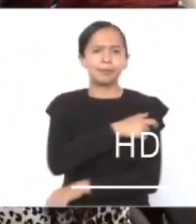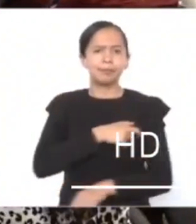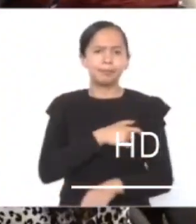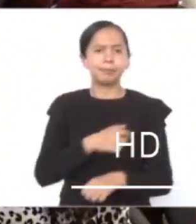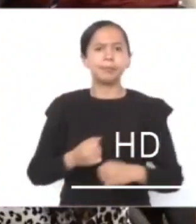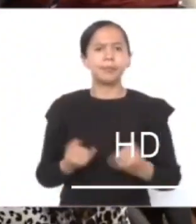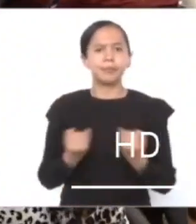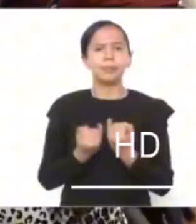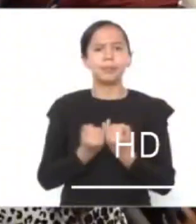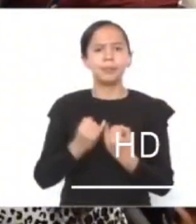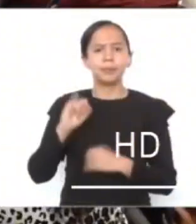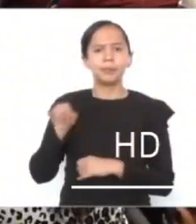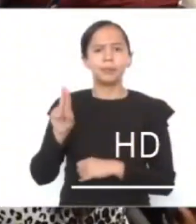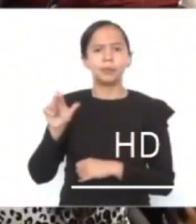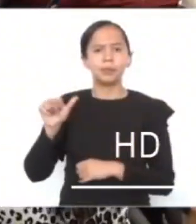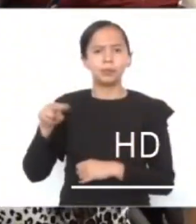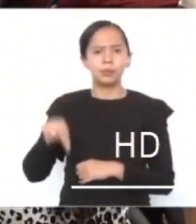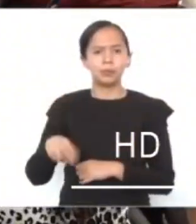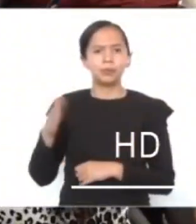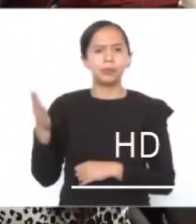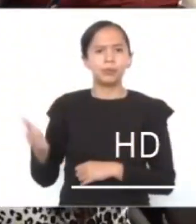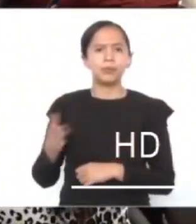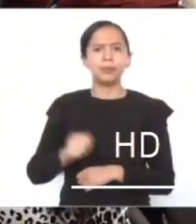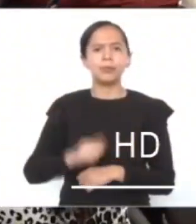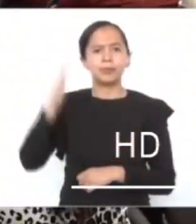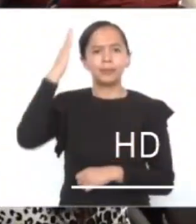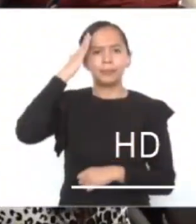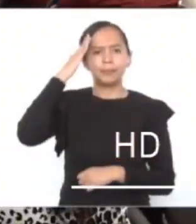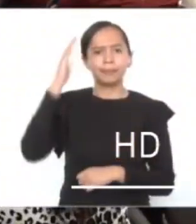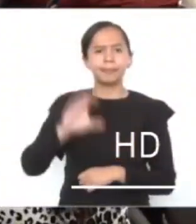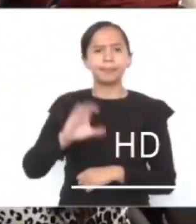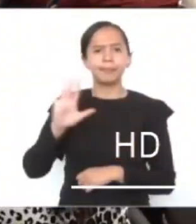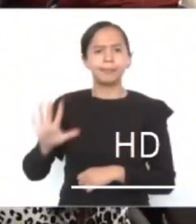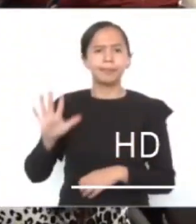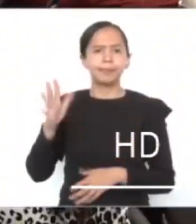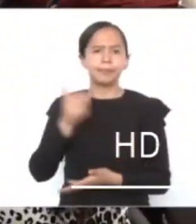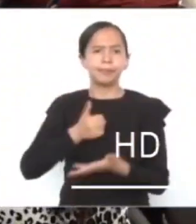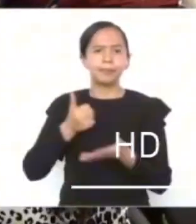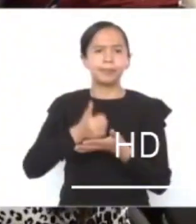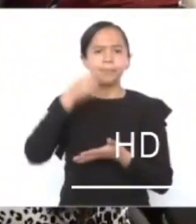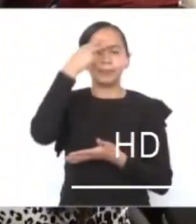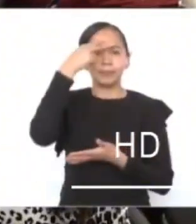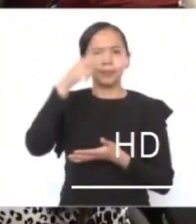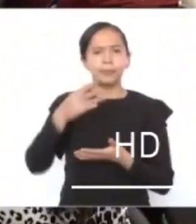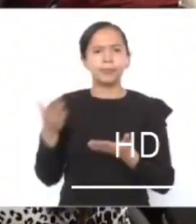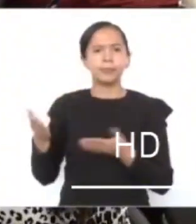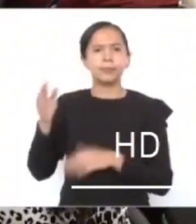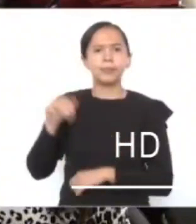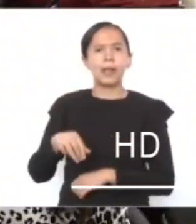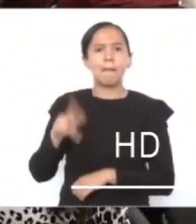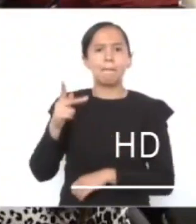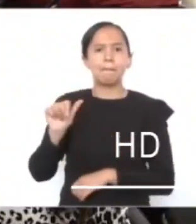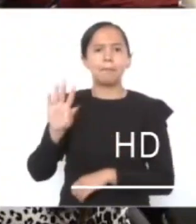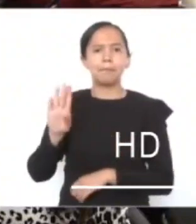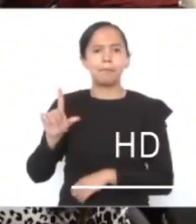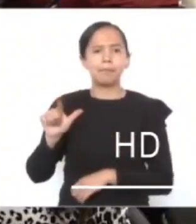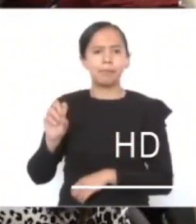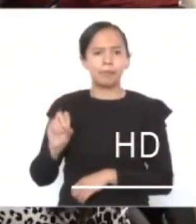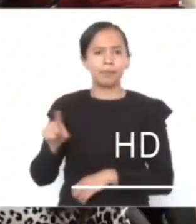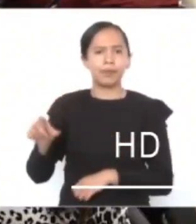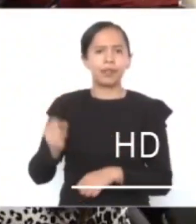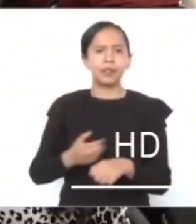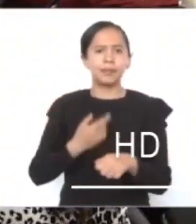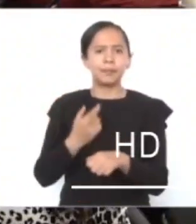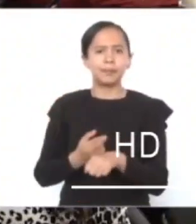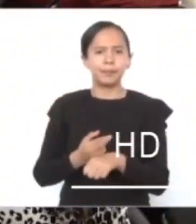Civil, maestro Juan Manuel García Ortegón, titular del C5 de la Ciudad de México, maestro Pablo Vázquez Camacho, secretario de